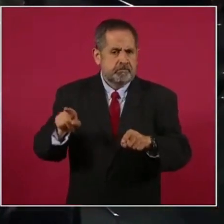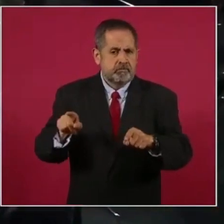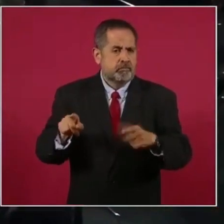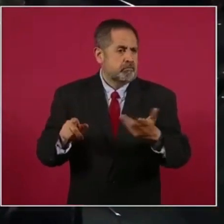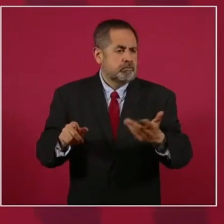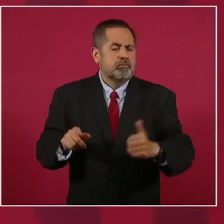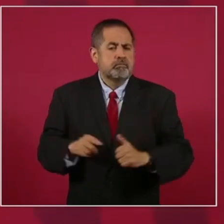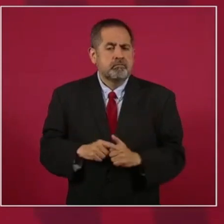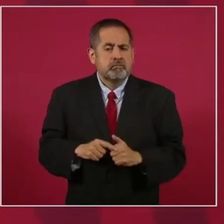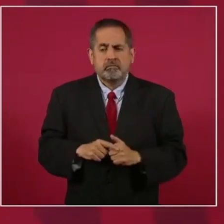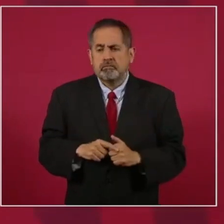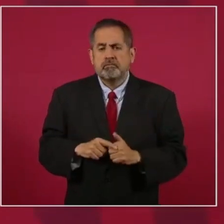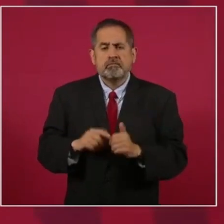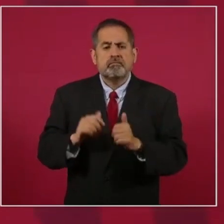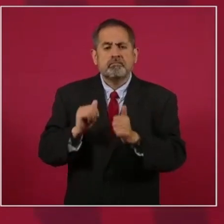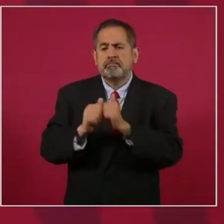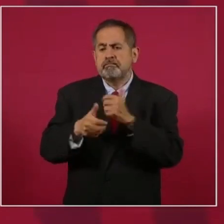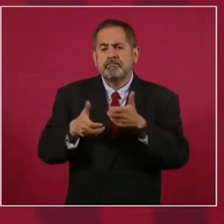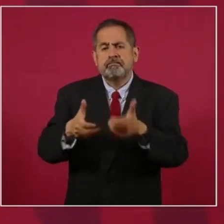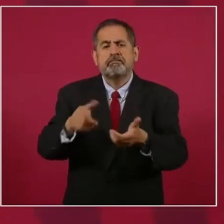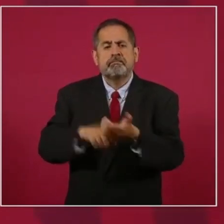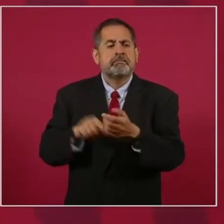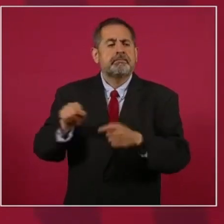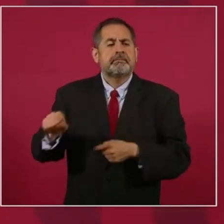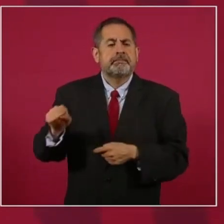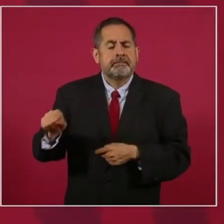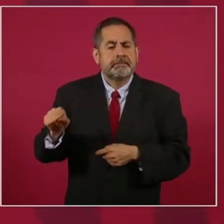tanto las carreteras